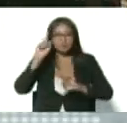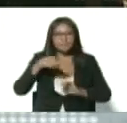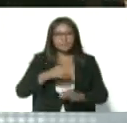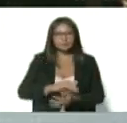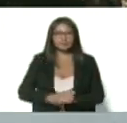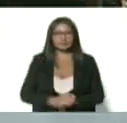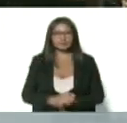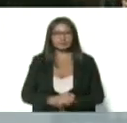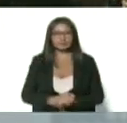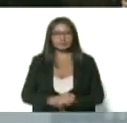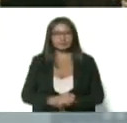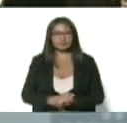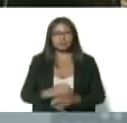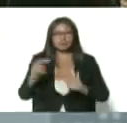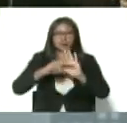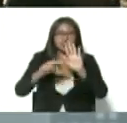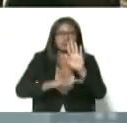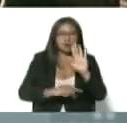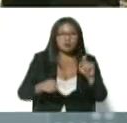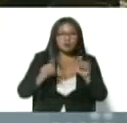estamos cumpliendo sustituciones